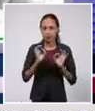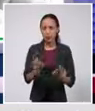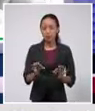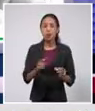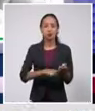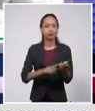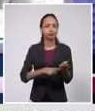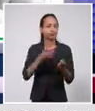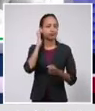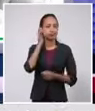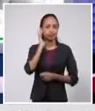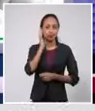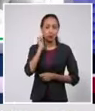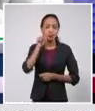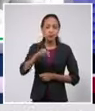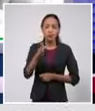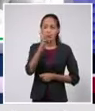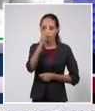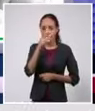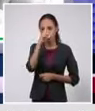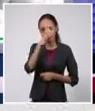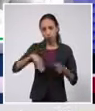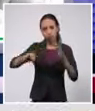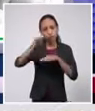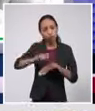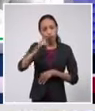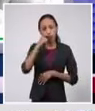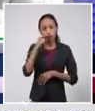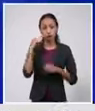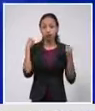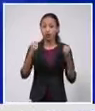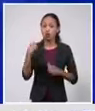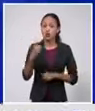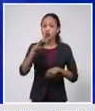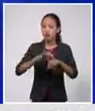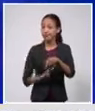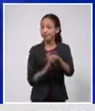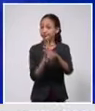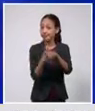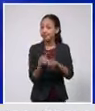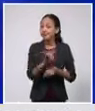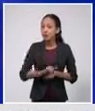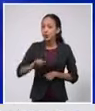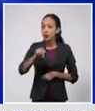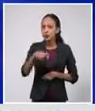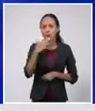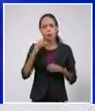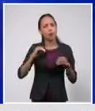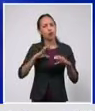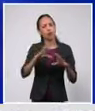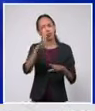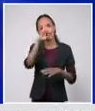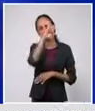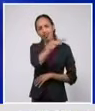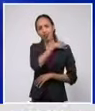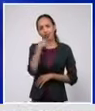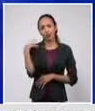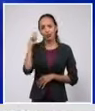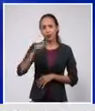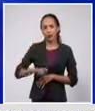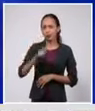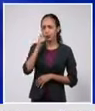Durán García, director nacional de epidemiología del Ministerio de Salud Pública. Doctor, muy buenos días. Buenos días, Gisela, a ti, a todo